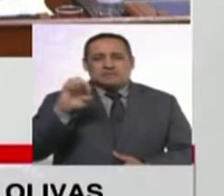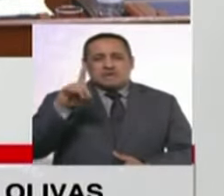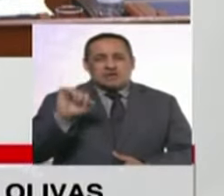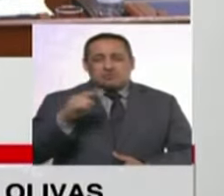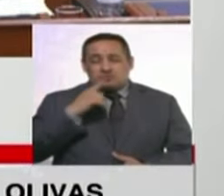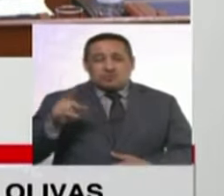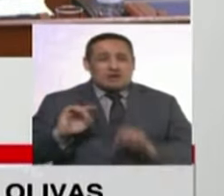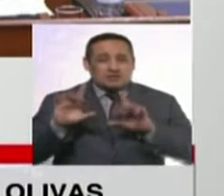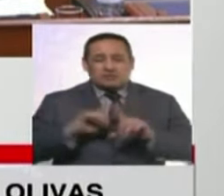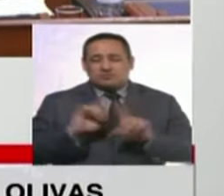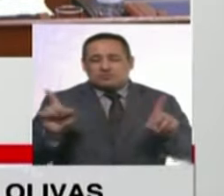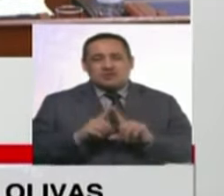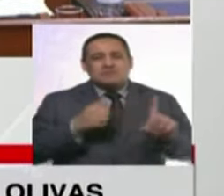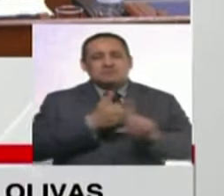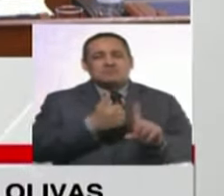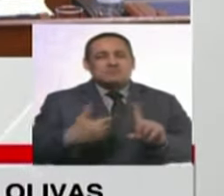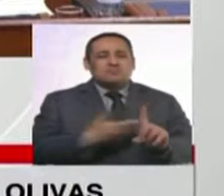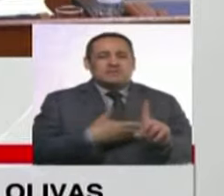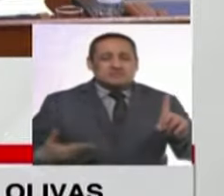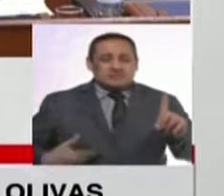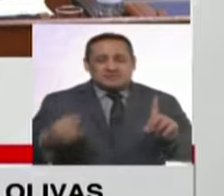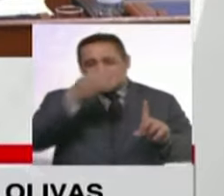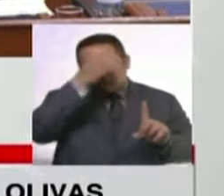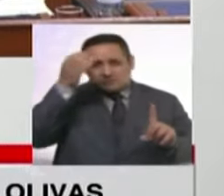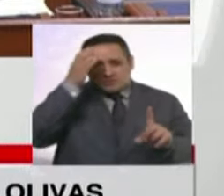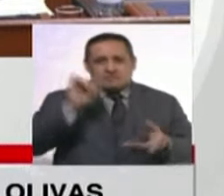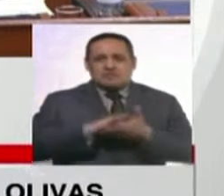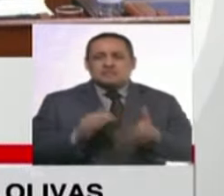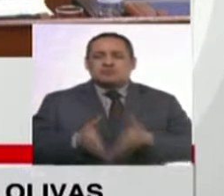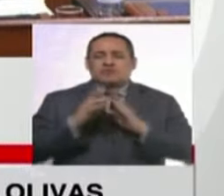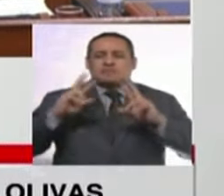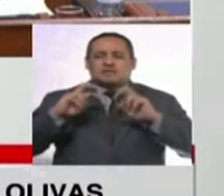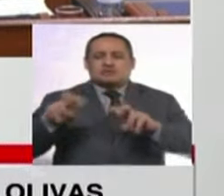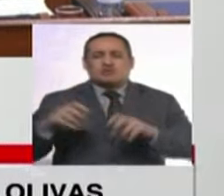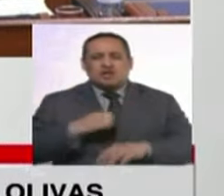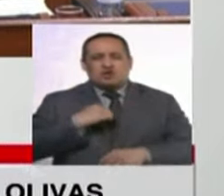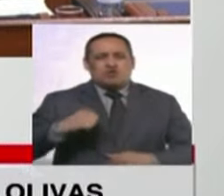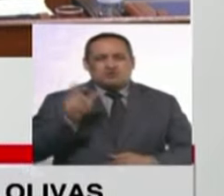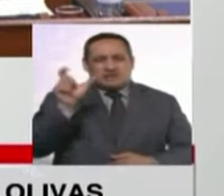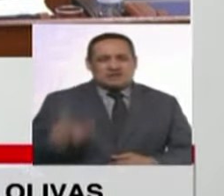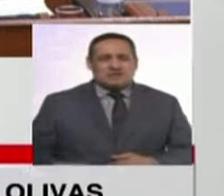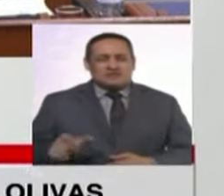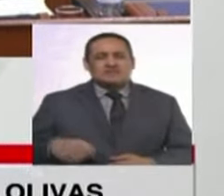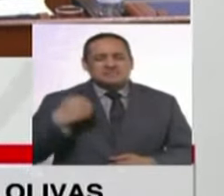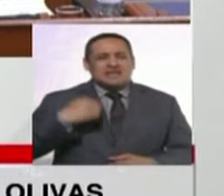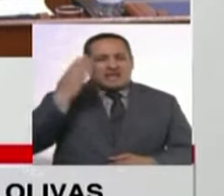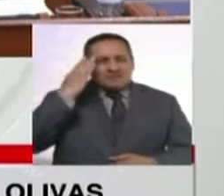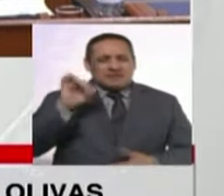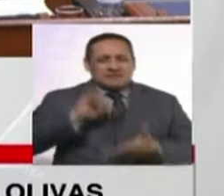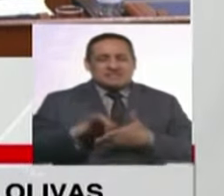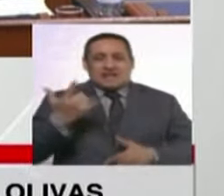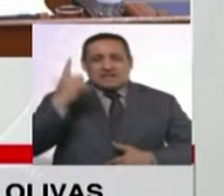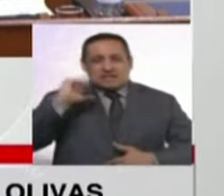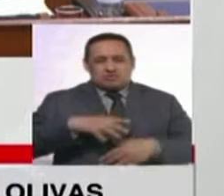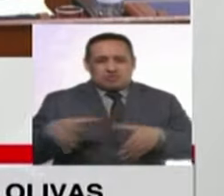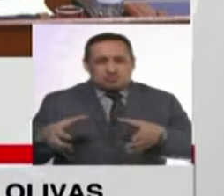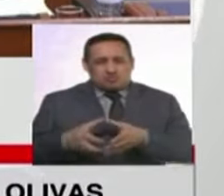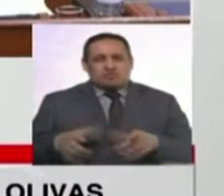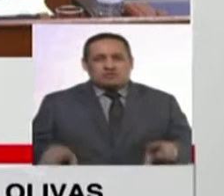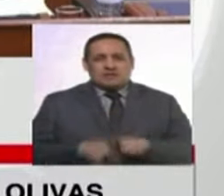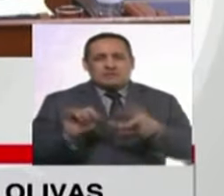ha salido el mismo presidente de la república a solicitar una investigación en contra de él sabiendo que está liderando este grupo